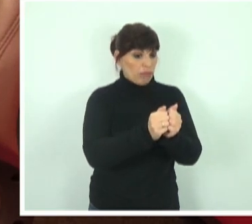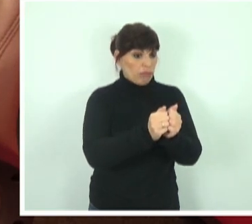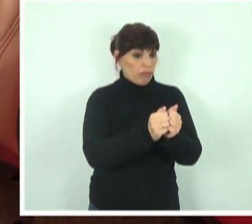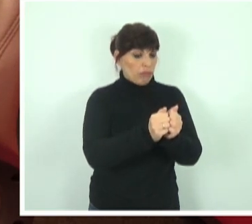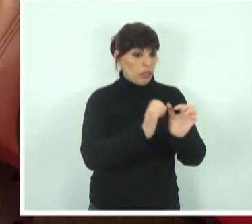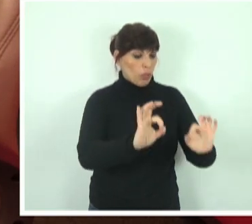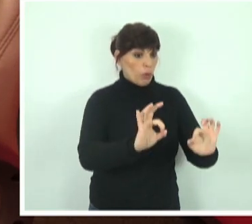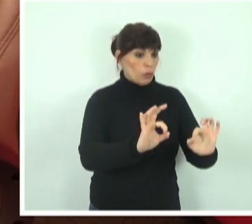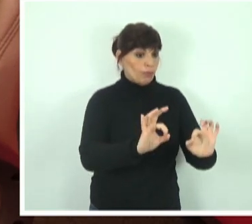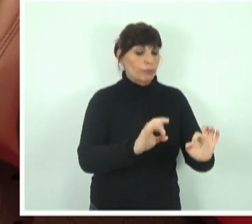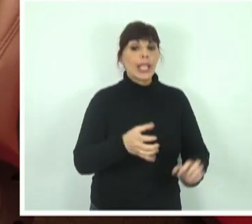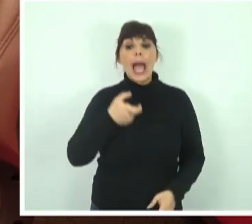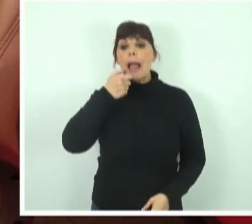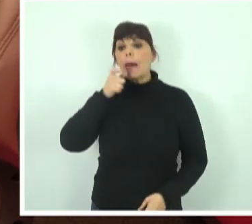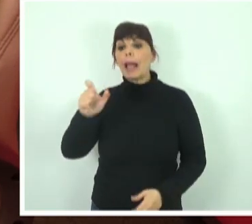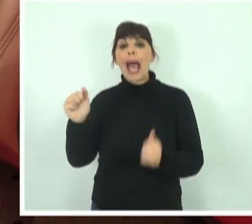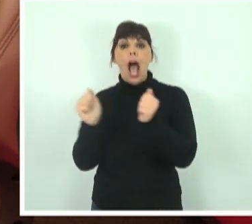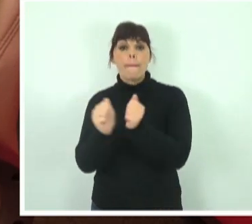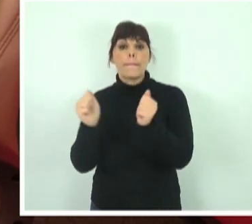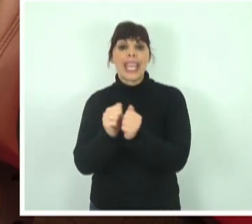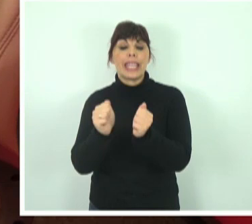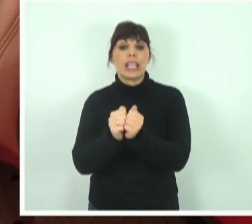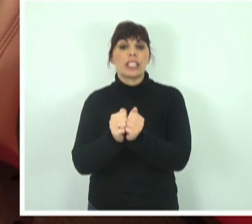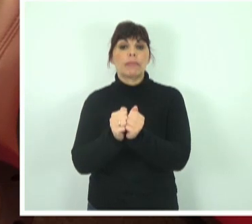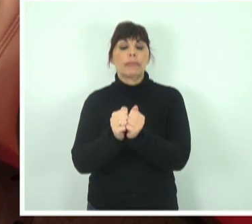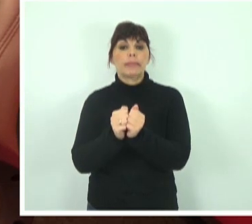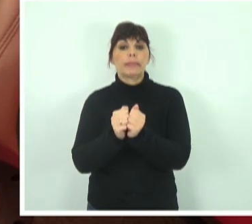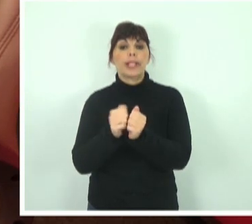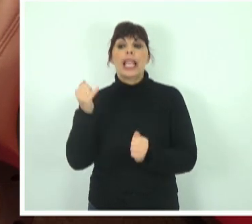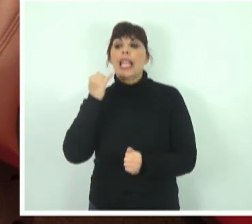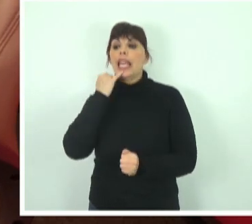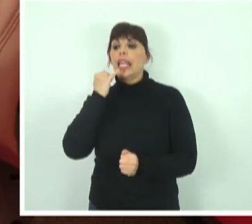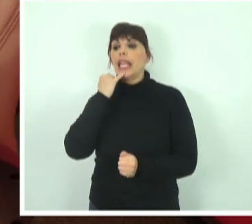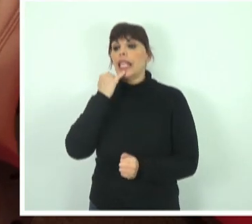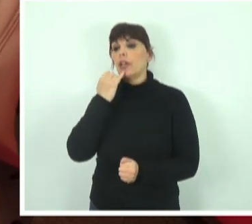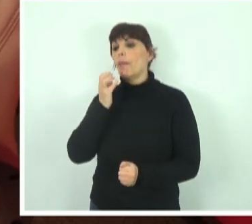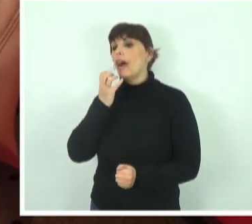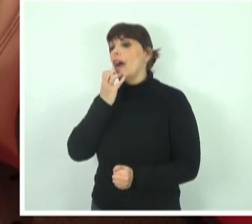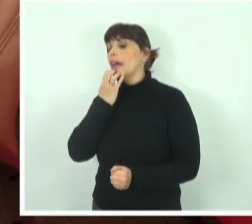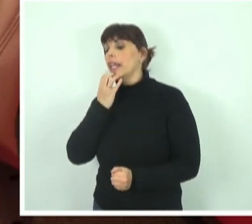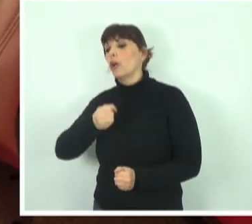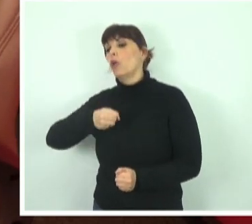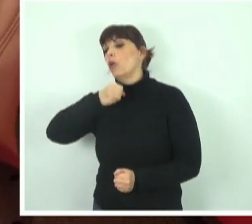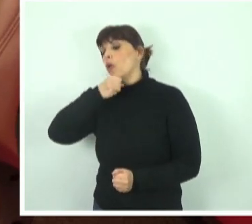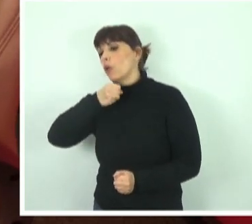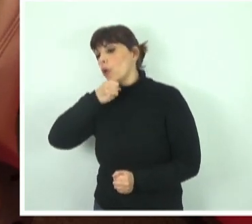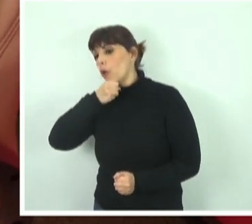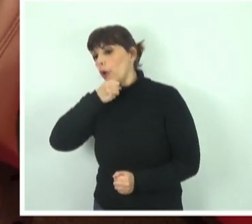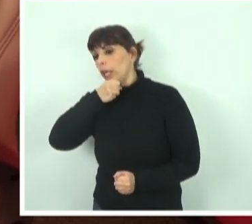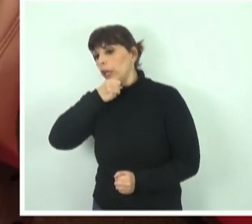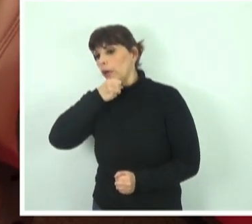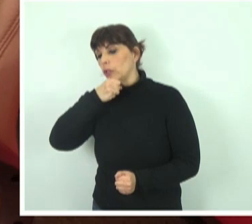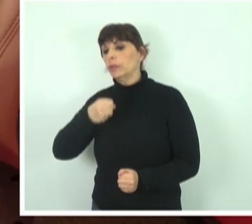esa palabra piedra, esa palabra, en griego hay diferentes palabras para piedras, pero esta se llama lysos